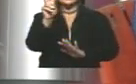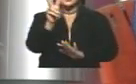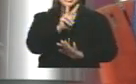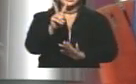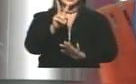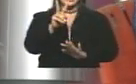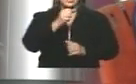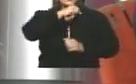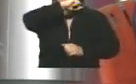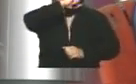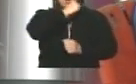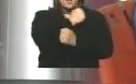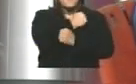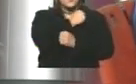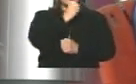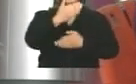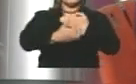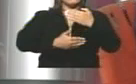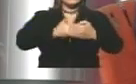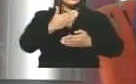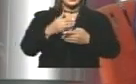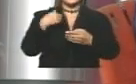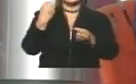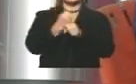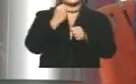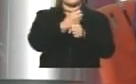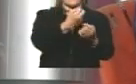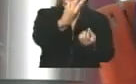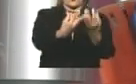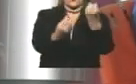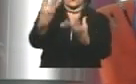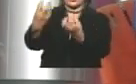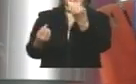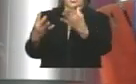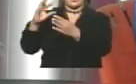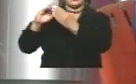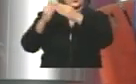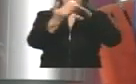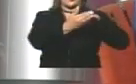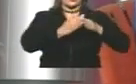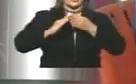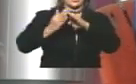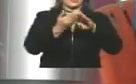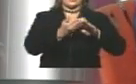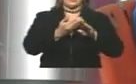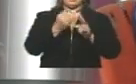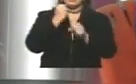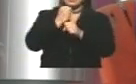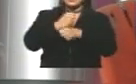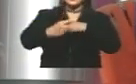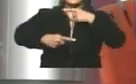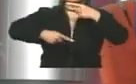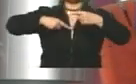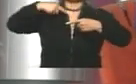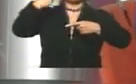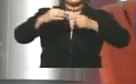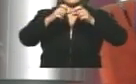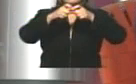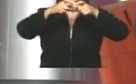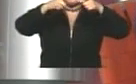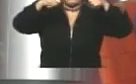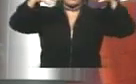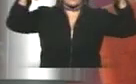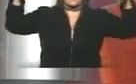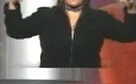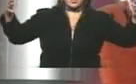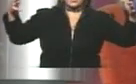uno. Y a posterior dentro del trabajo comunitario, que influye esa comunidad sobre ti. Y después llega a lo macro, donde